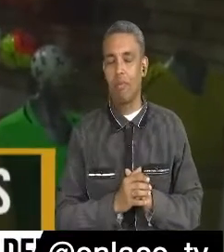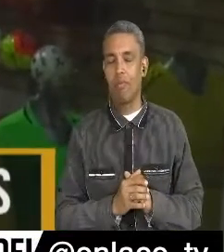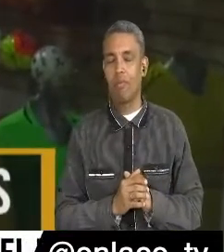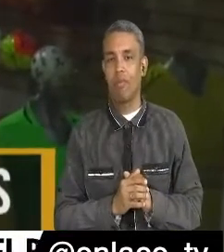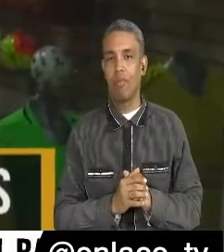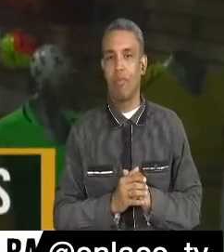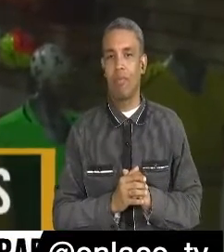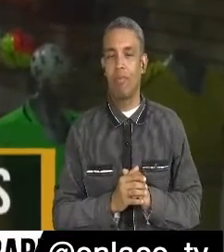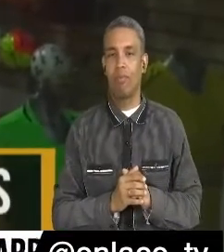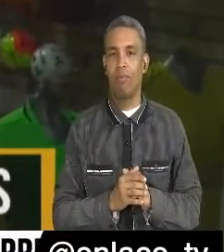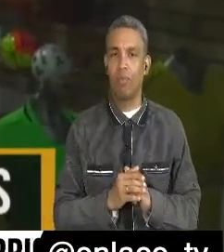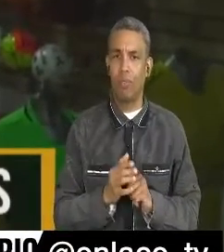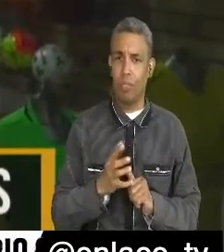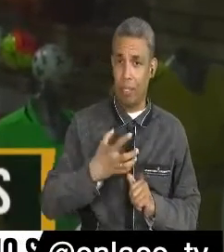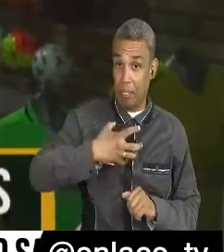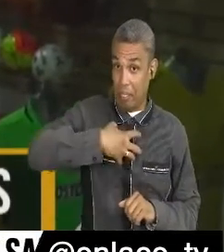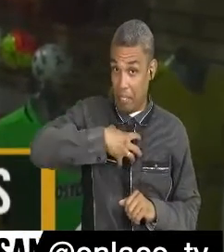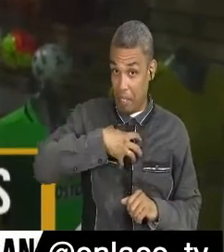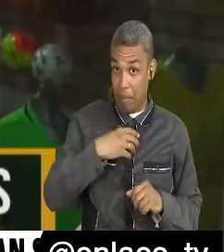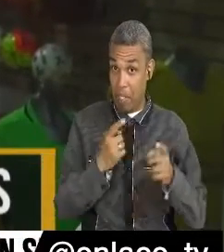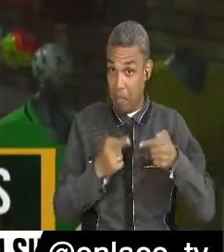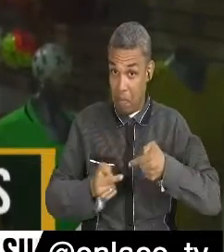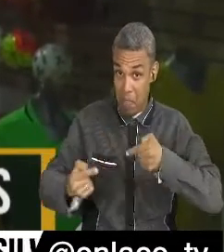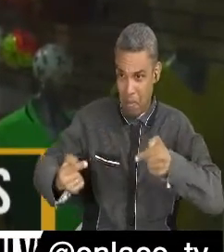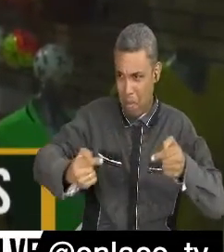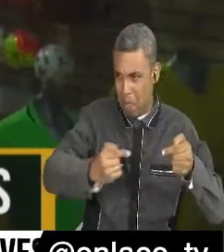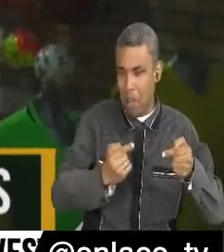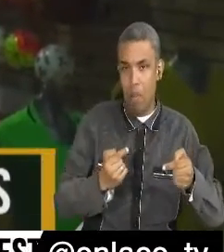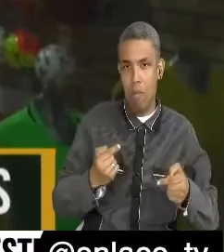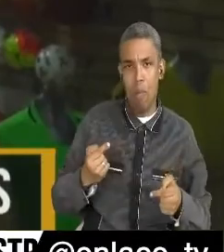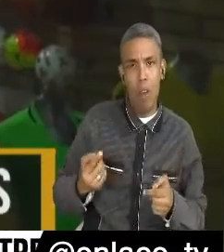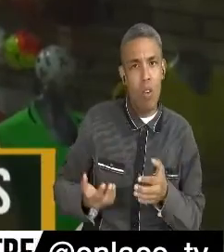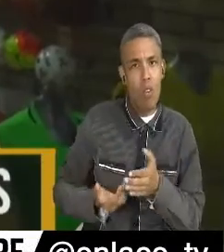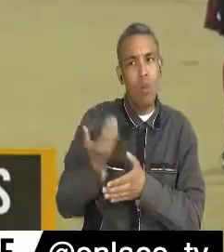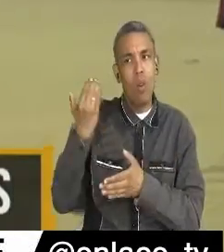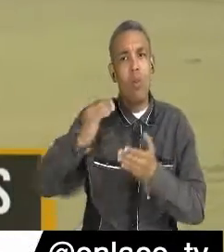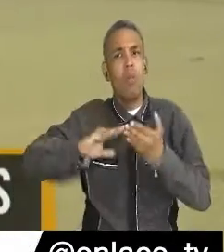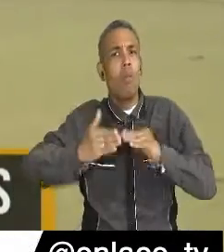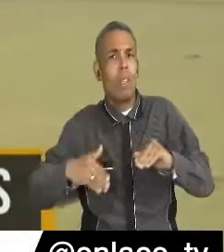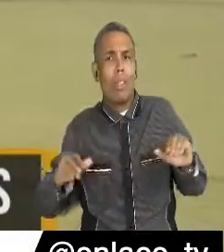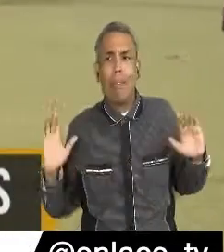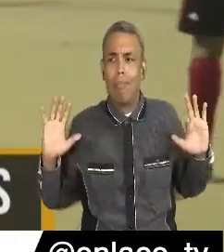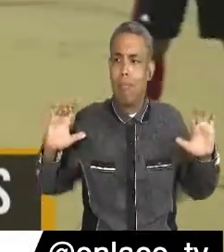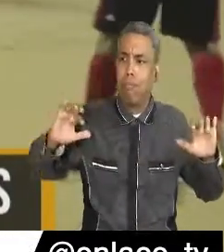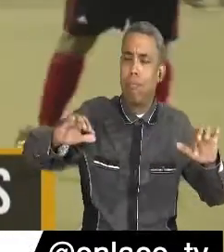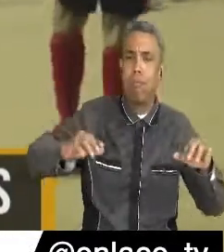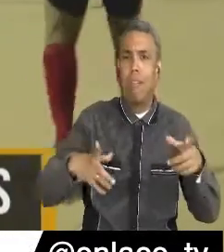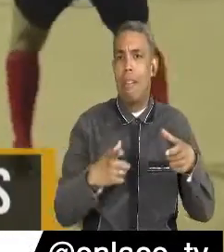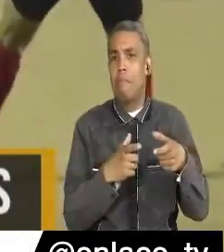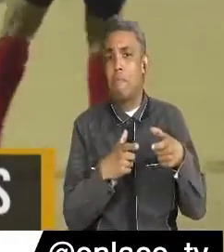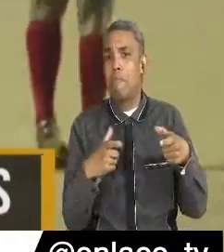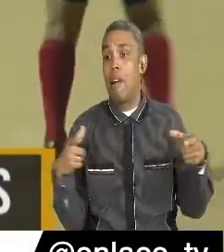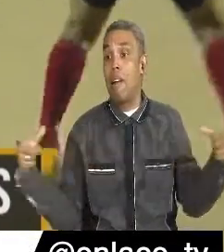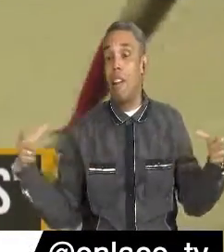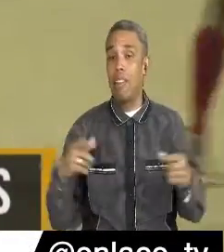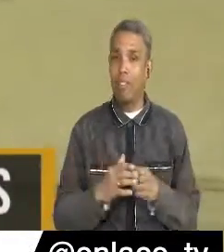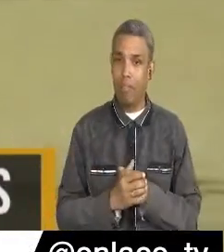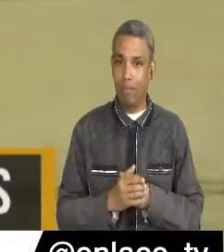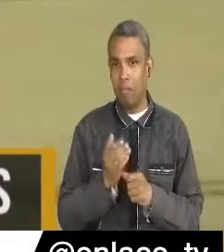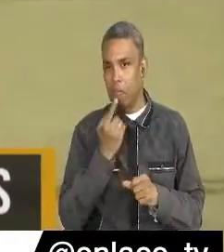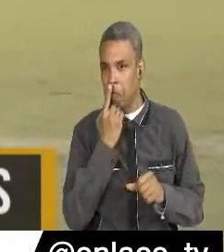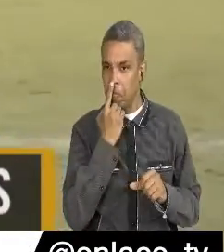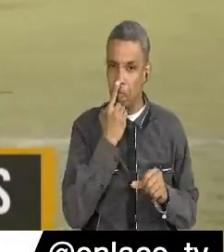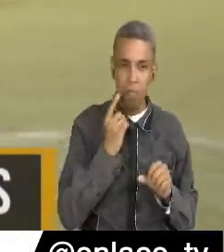es un torneo nuevamente, te repito, nuevo en la ciudad, tienen una buena acogida. El sábado hubo mucha gente mirando el